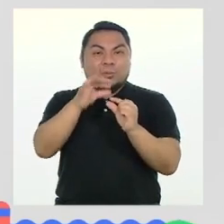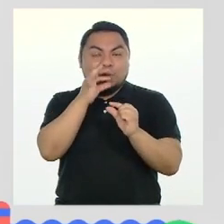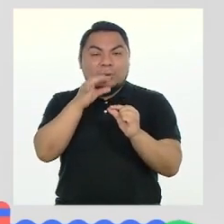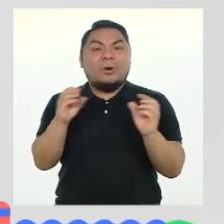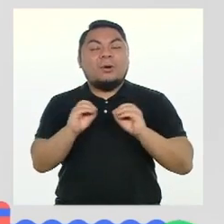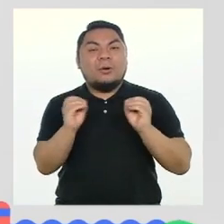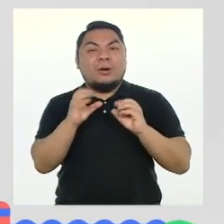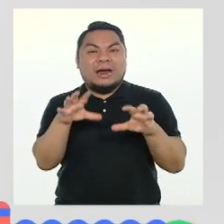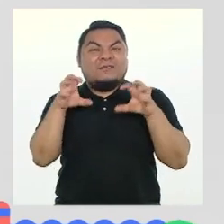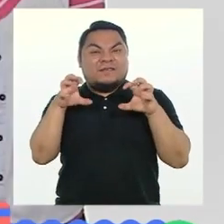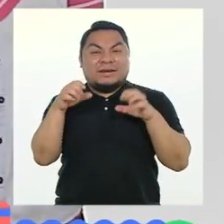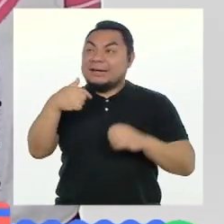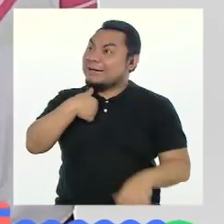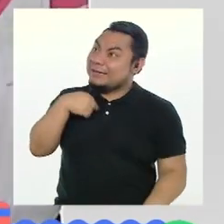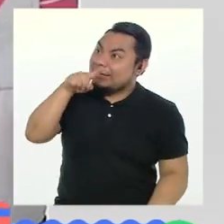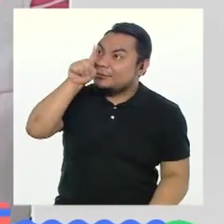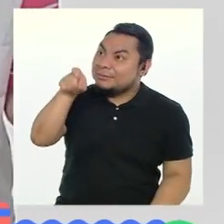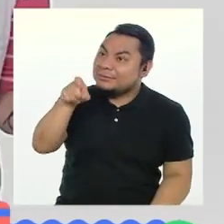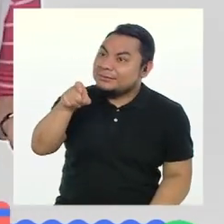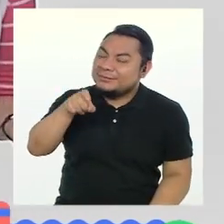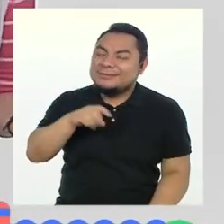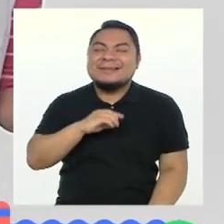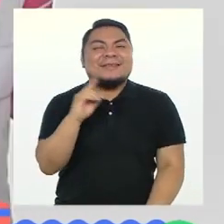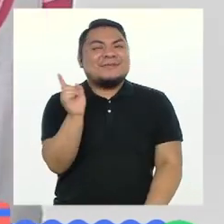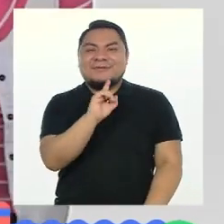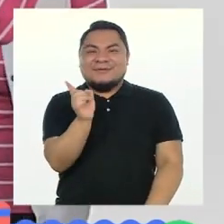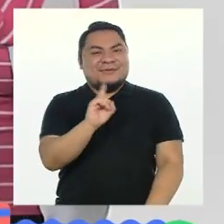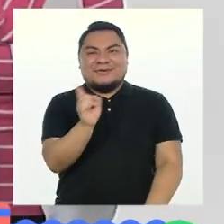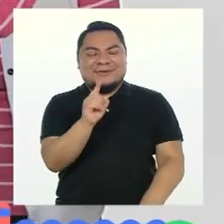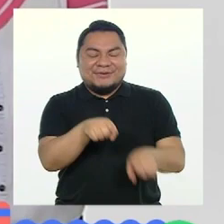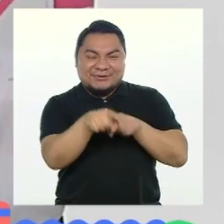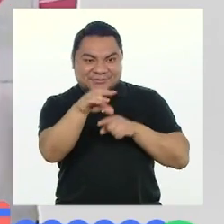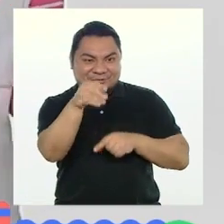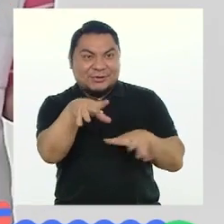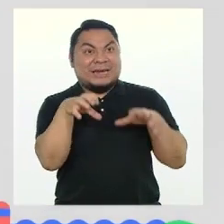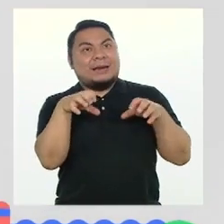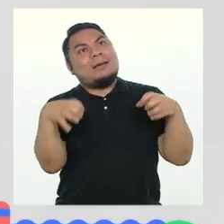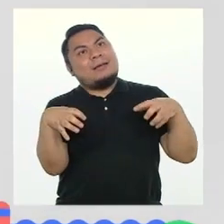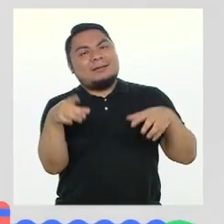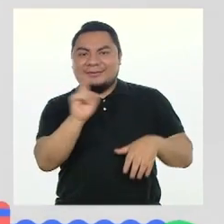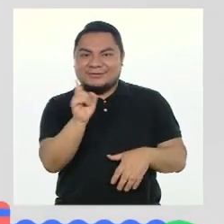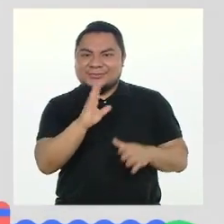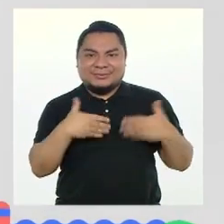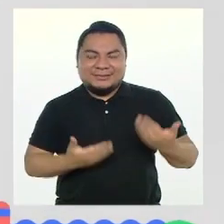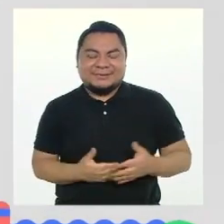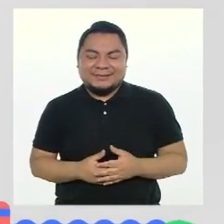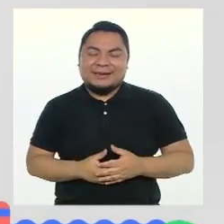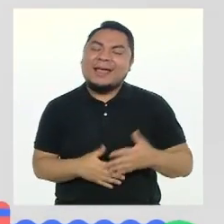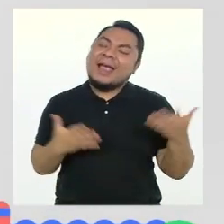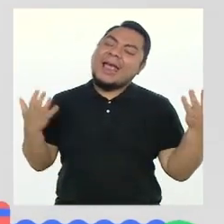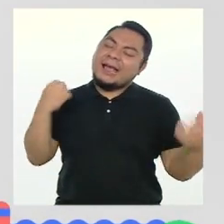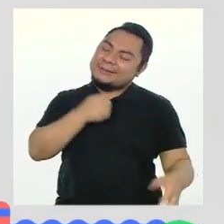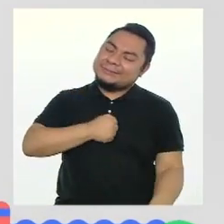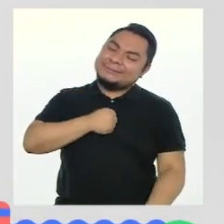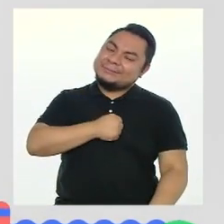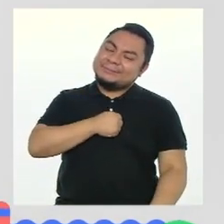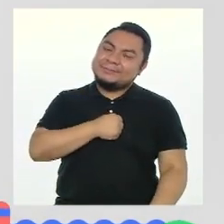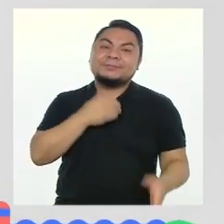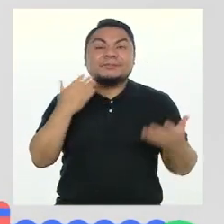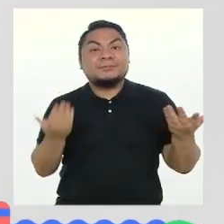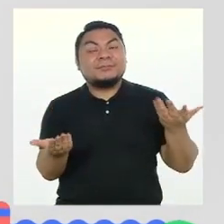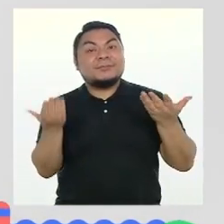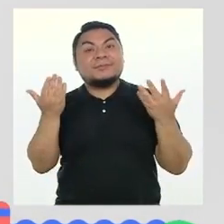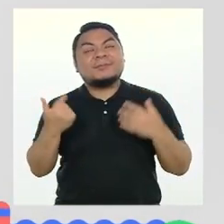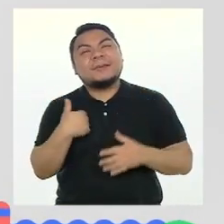o curichis de media. No, Calcetín, no puedes. Es una lástima. Seguro quedaría